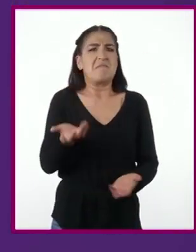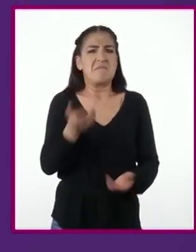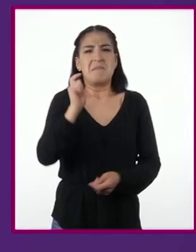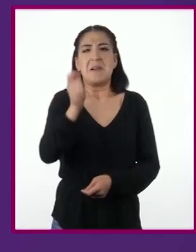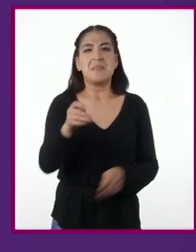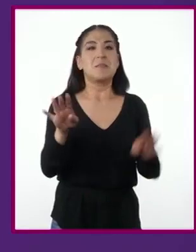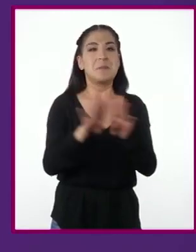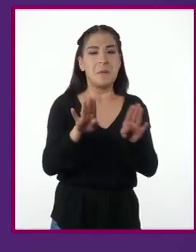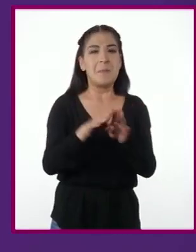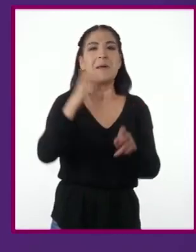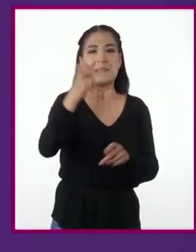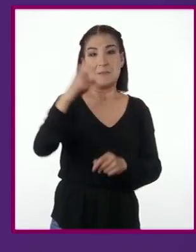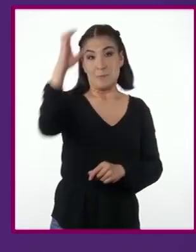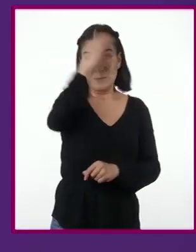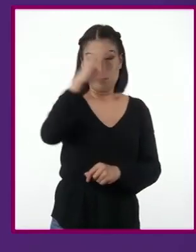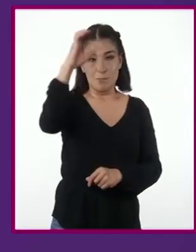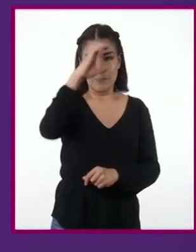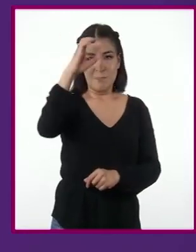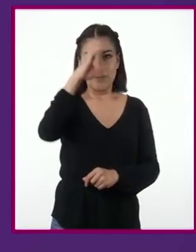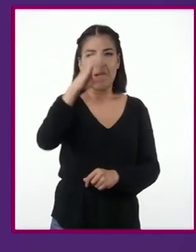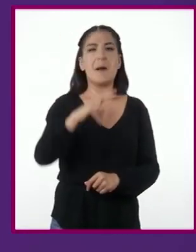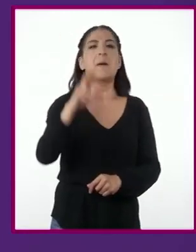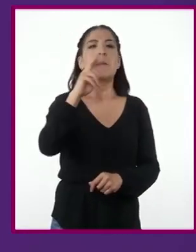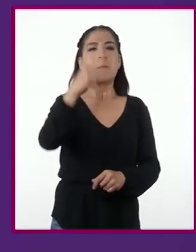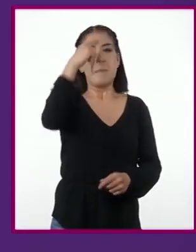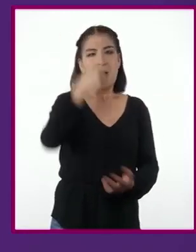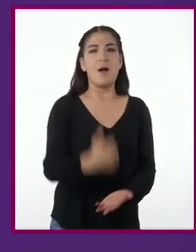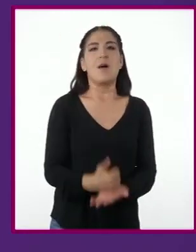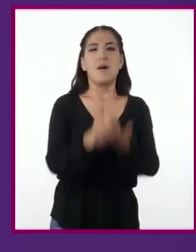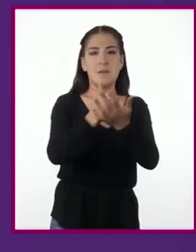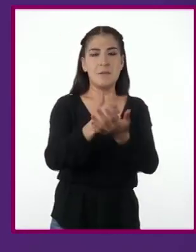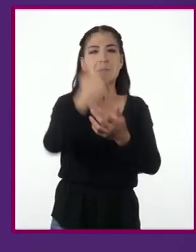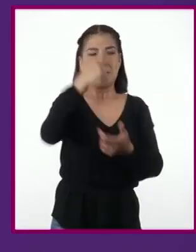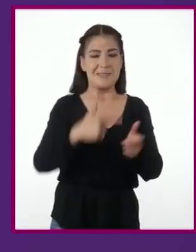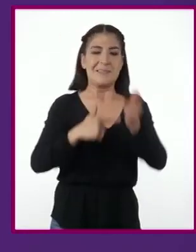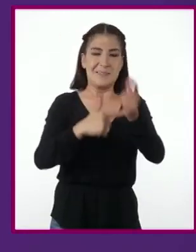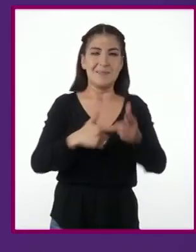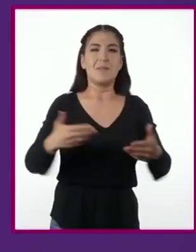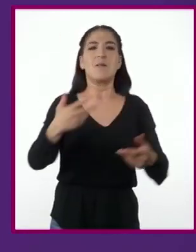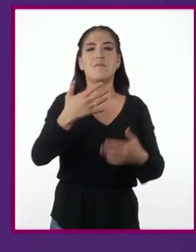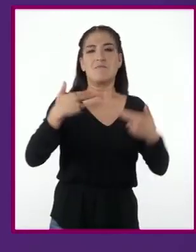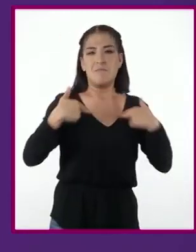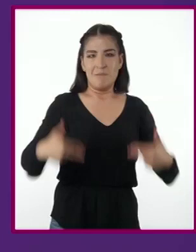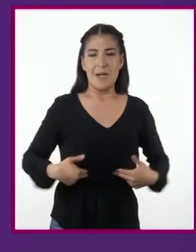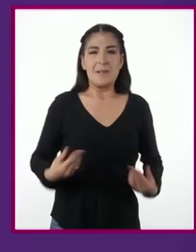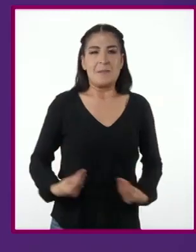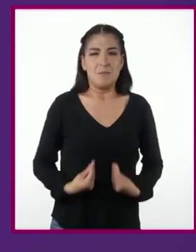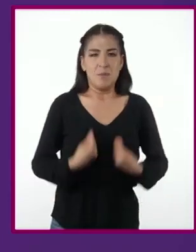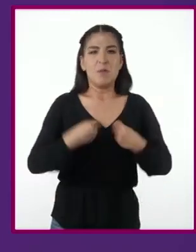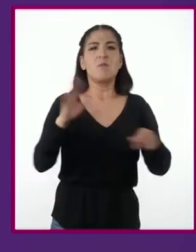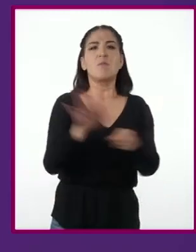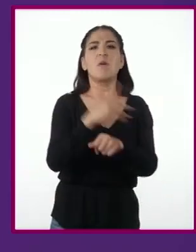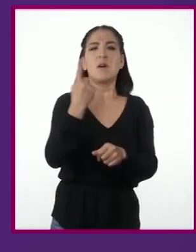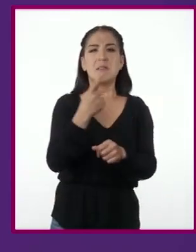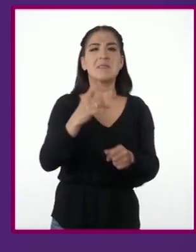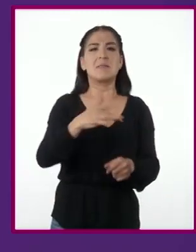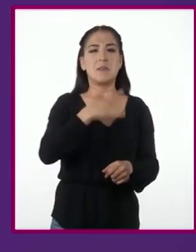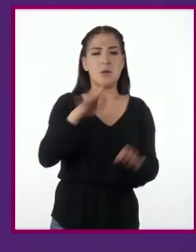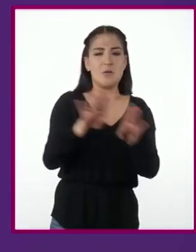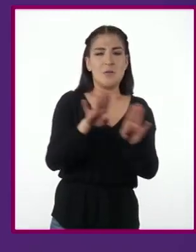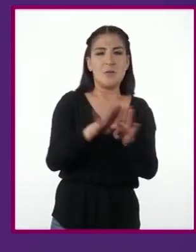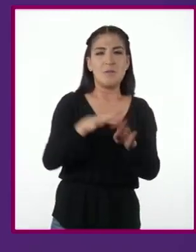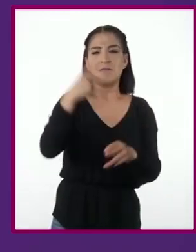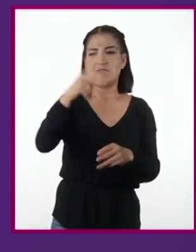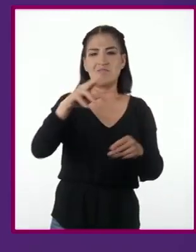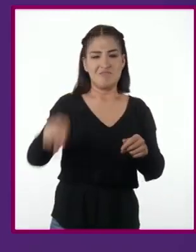como parte de la cultura, ayudan a sobrevivir al hombre, porque llenan vacíos de su naturaleza